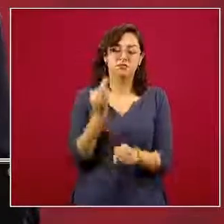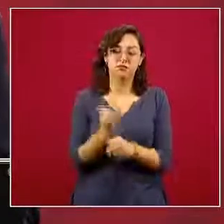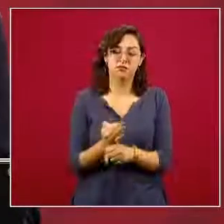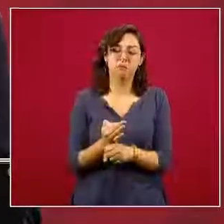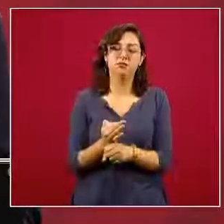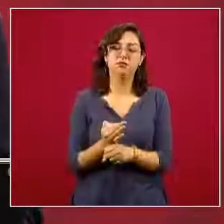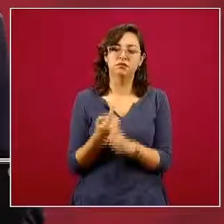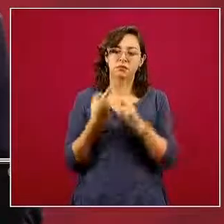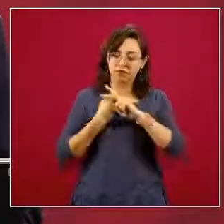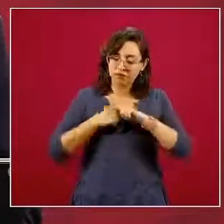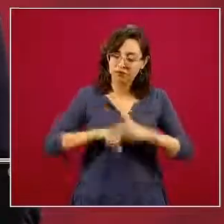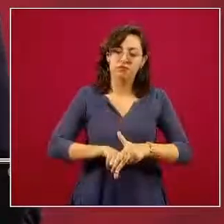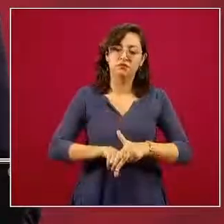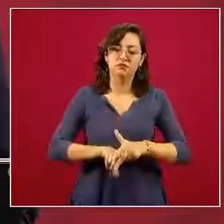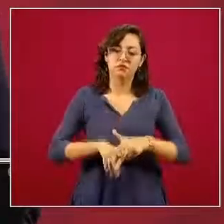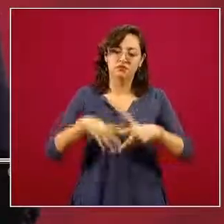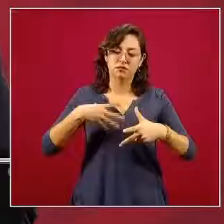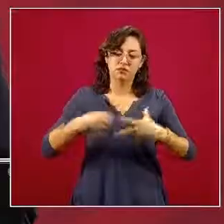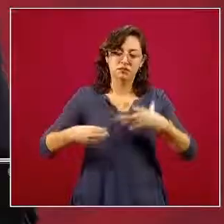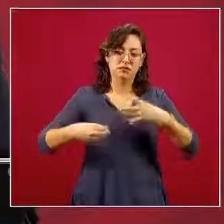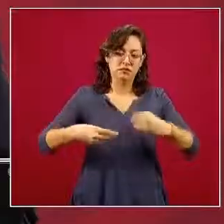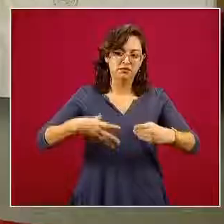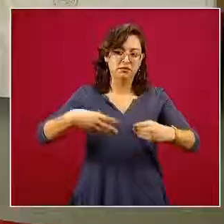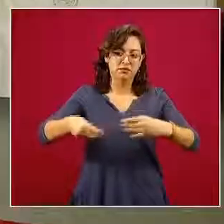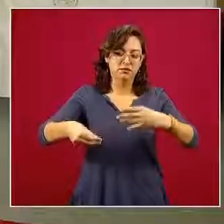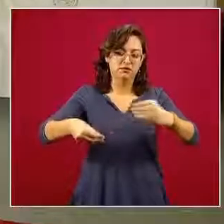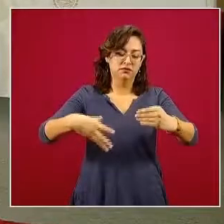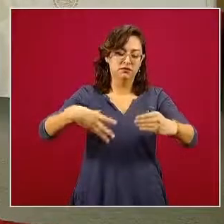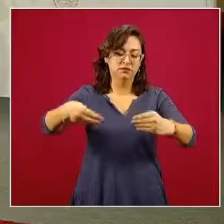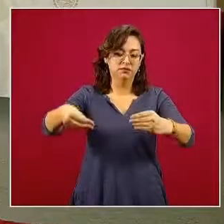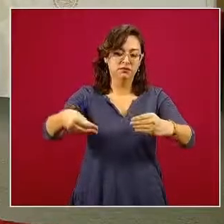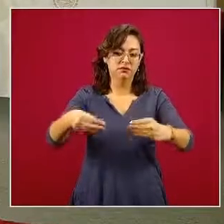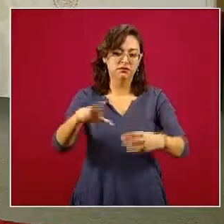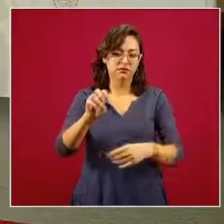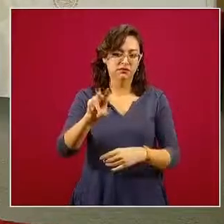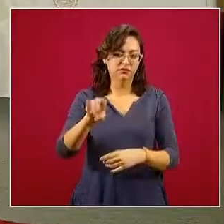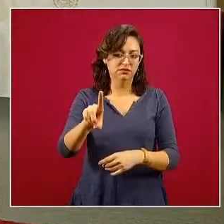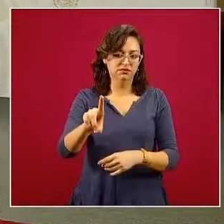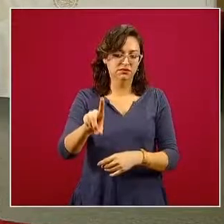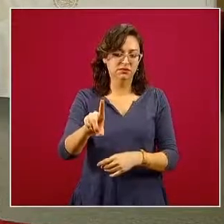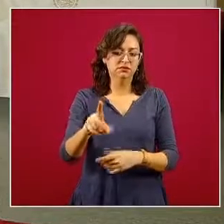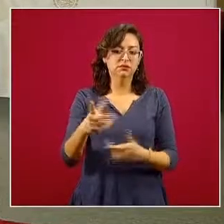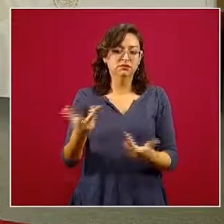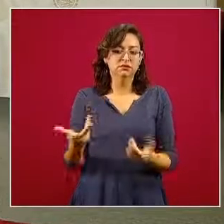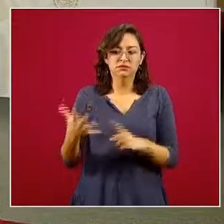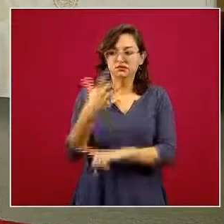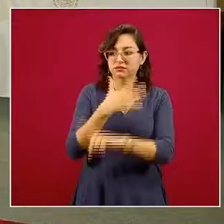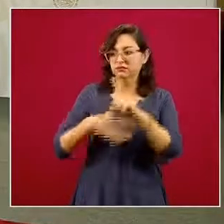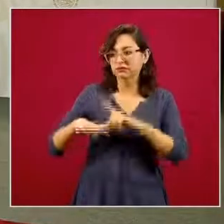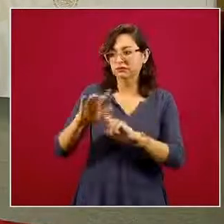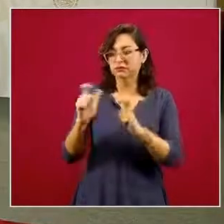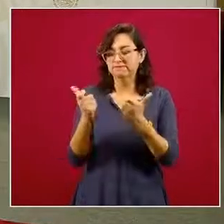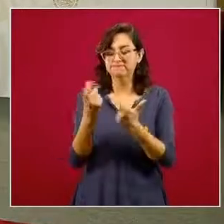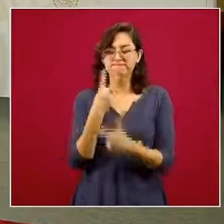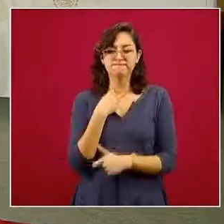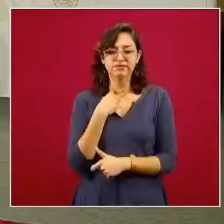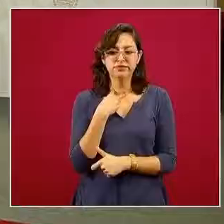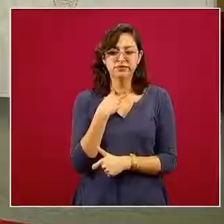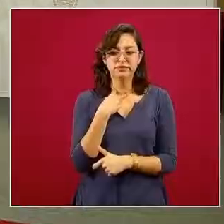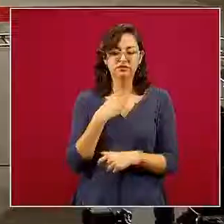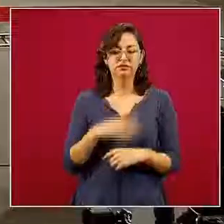una progresiva expansión de la epidemia de COVID en escenarios donde los recursos son más